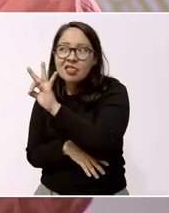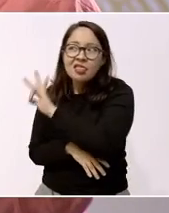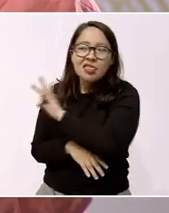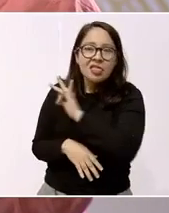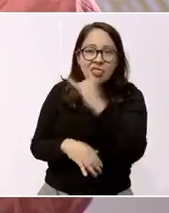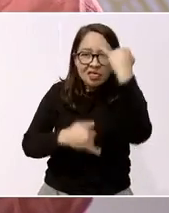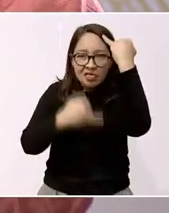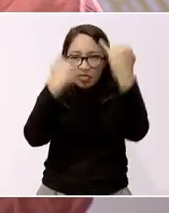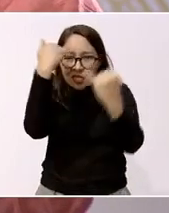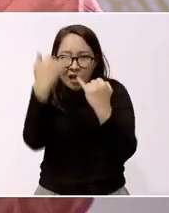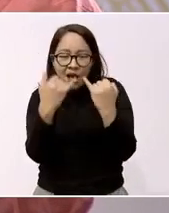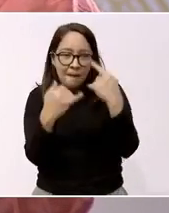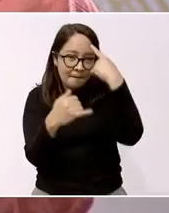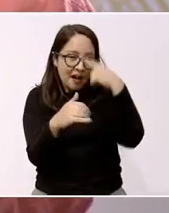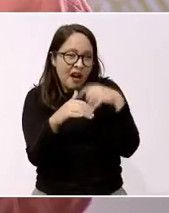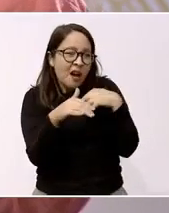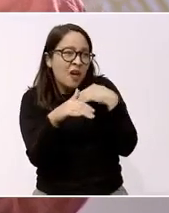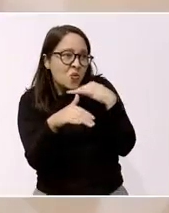haciéndonos